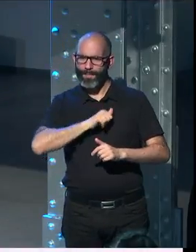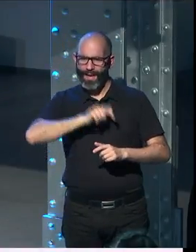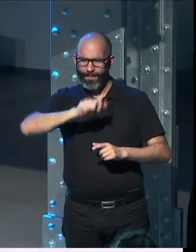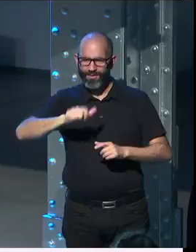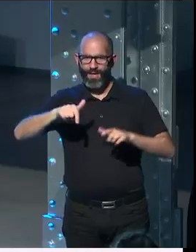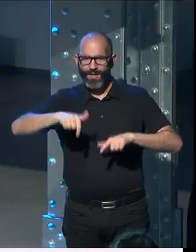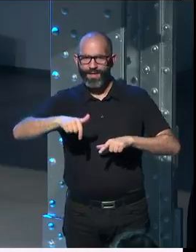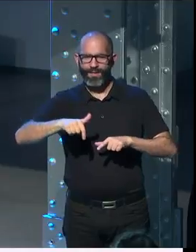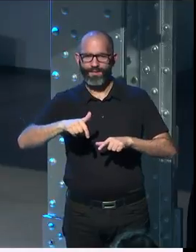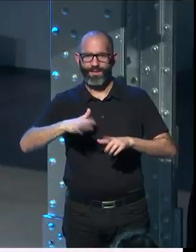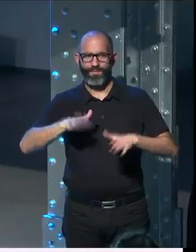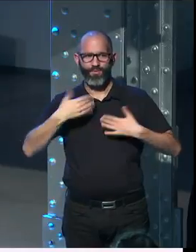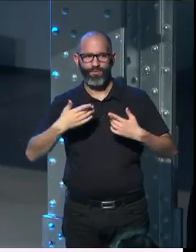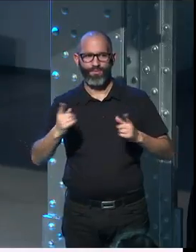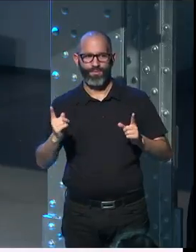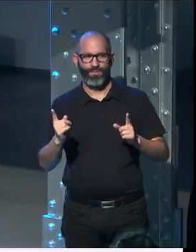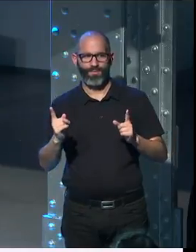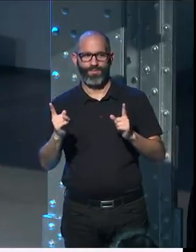aquí. Se cambia.